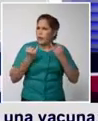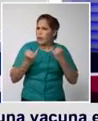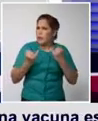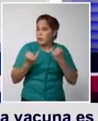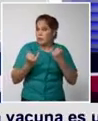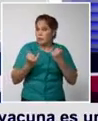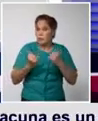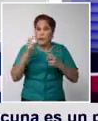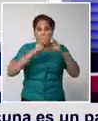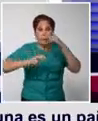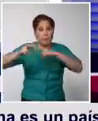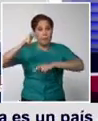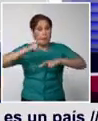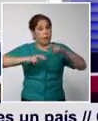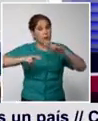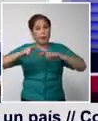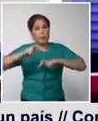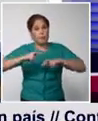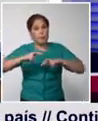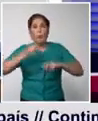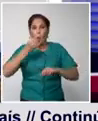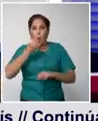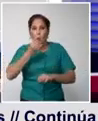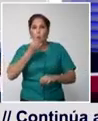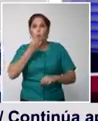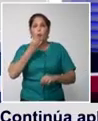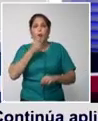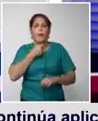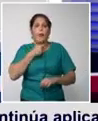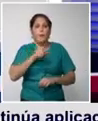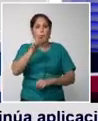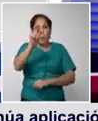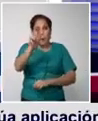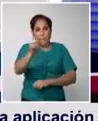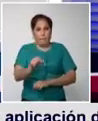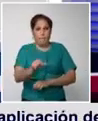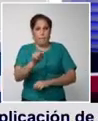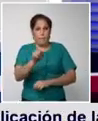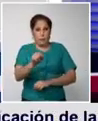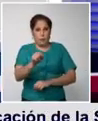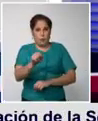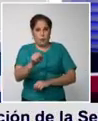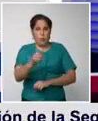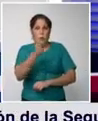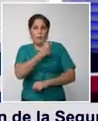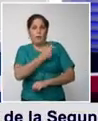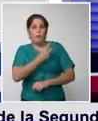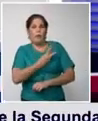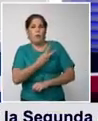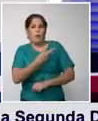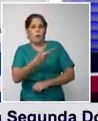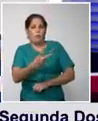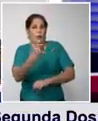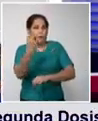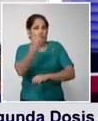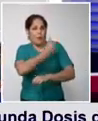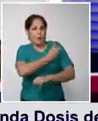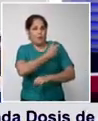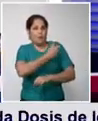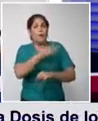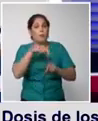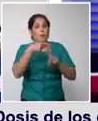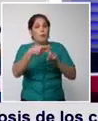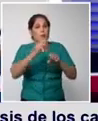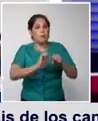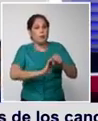el estudio de intervención, ¿puede darse el caso, doctor, que se le aplique a un voluntario el candidato vacunal siendo positivo a